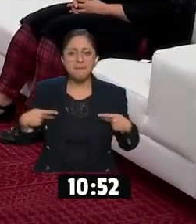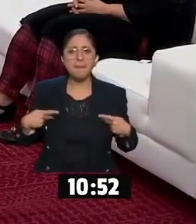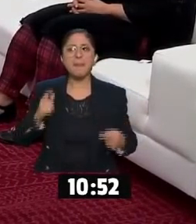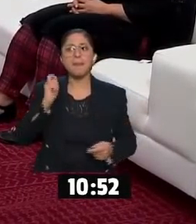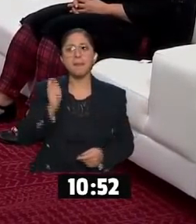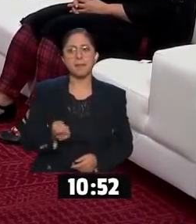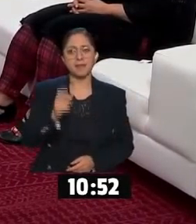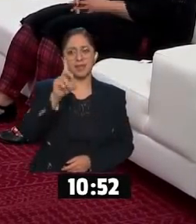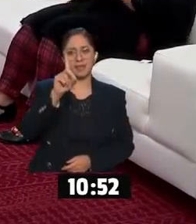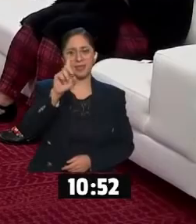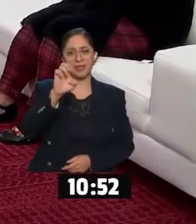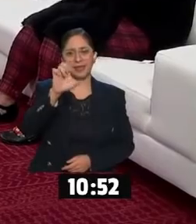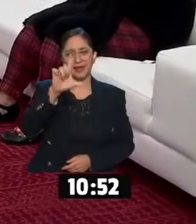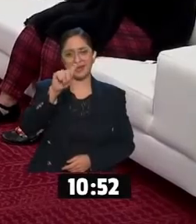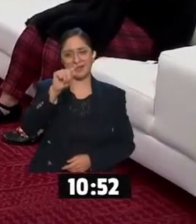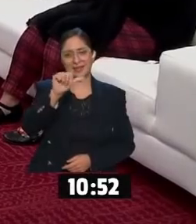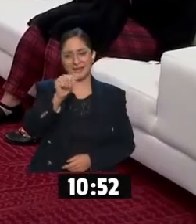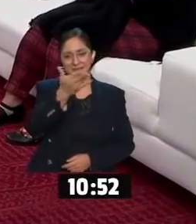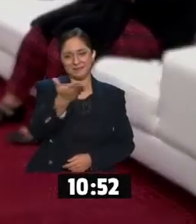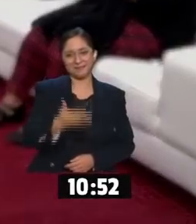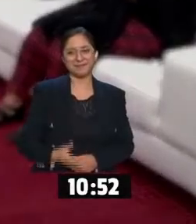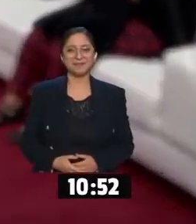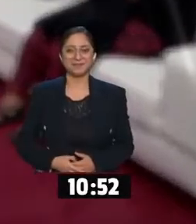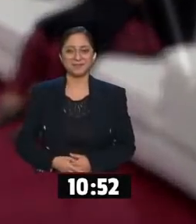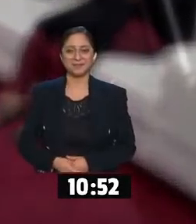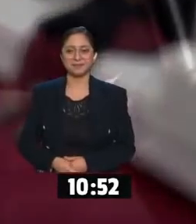llama Delta.